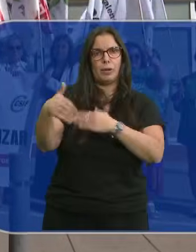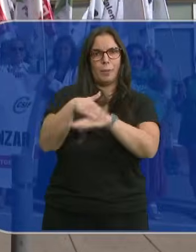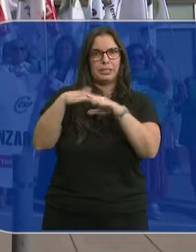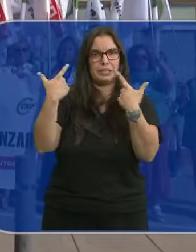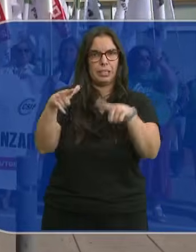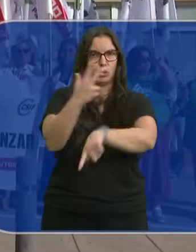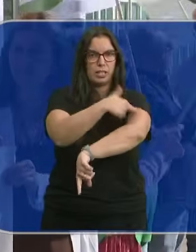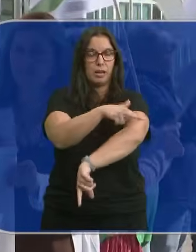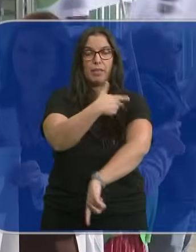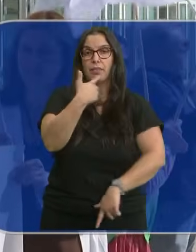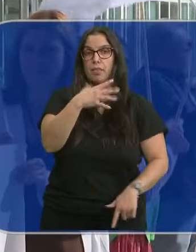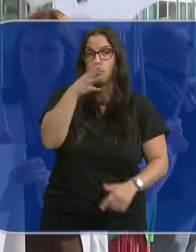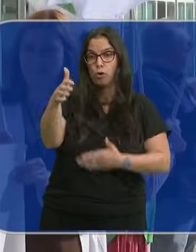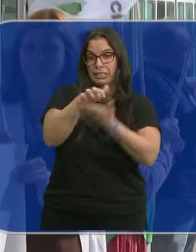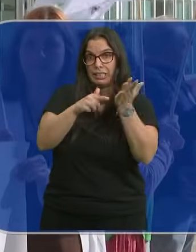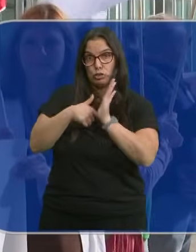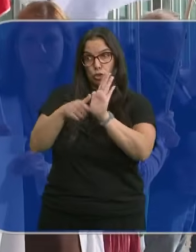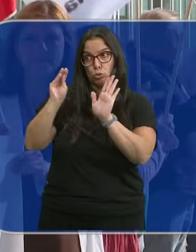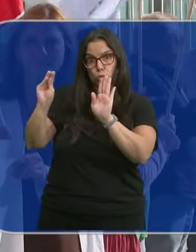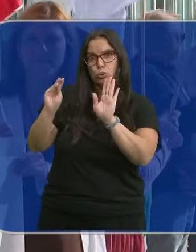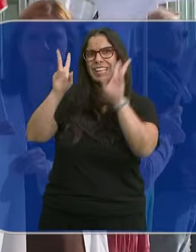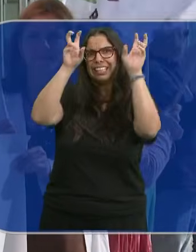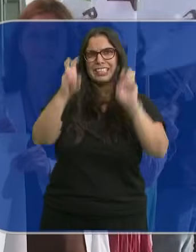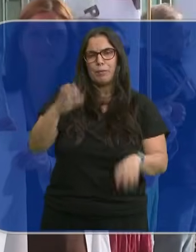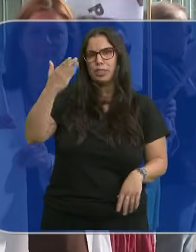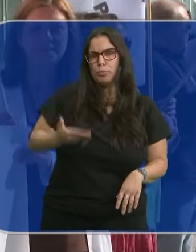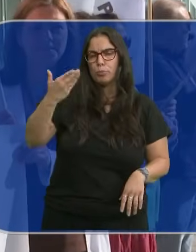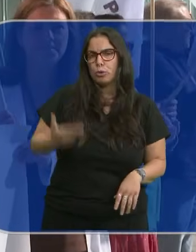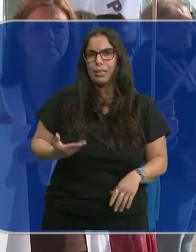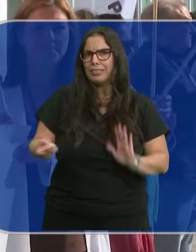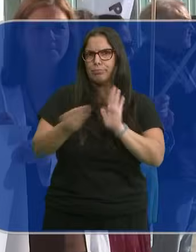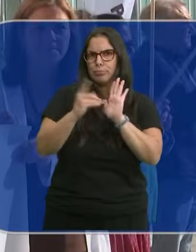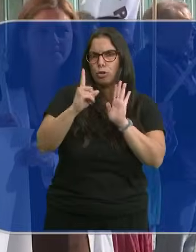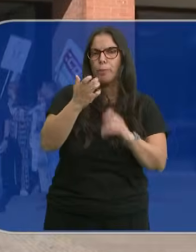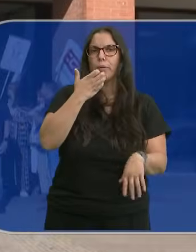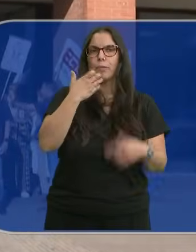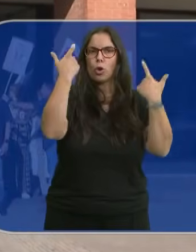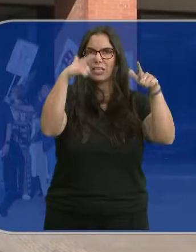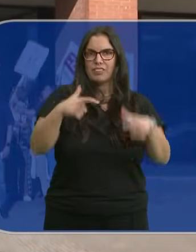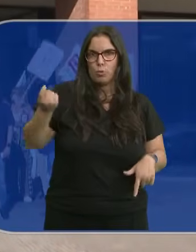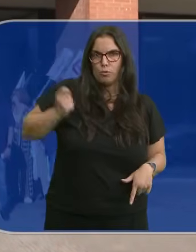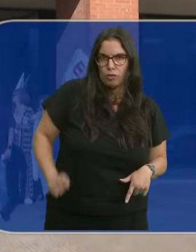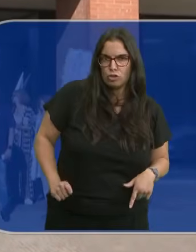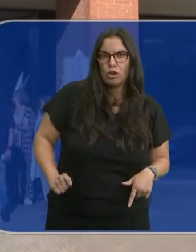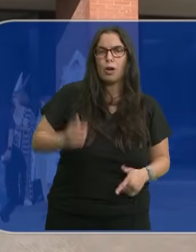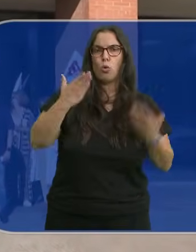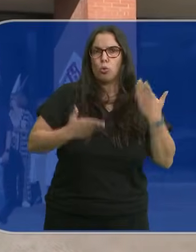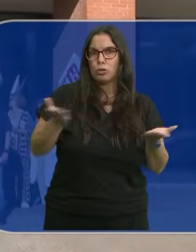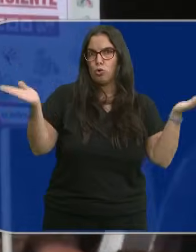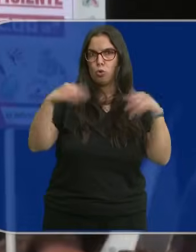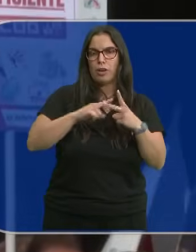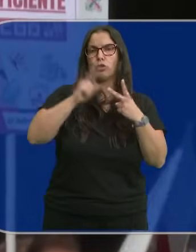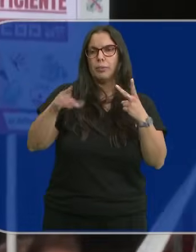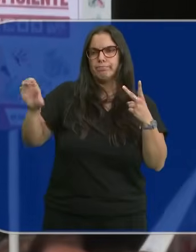Sanidad. Entre otras cosas, dicen que ese escrito no recoge asuntos trascendentales como, por ejemplo, la clasificación profesional justa y una